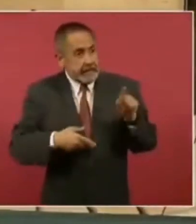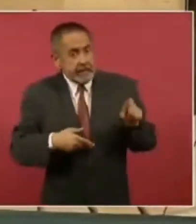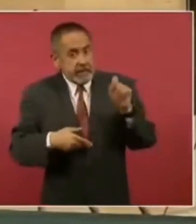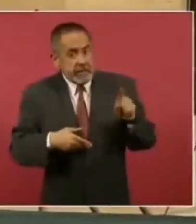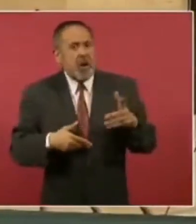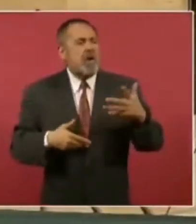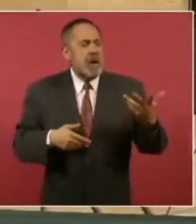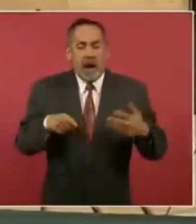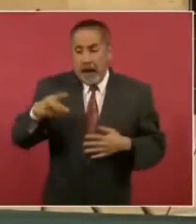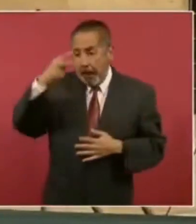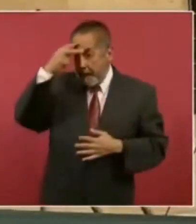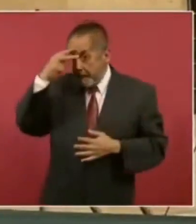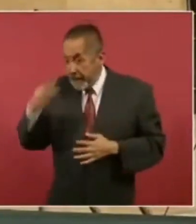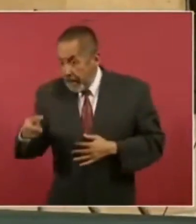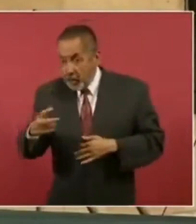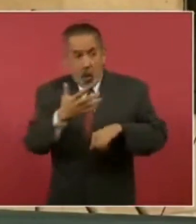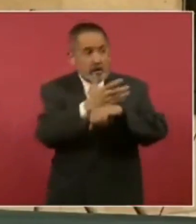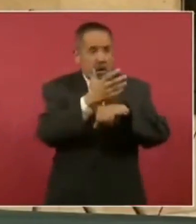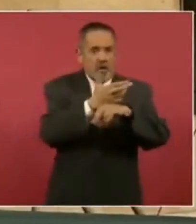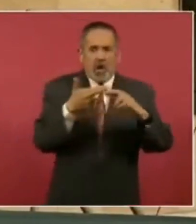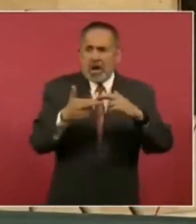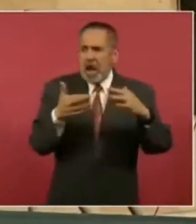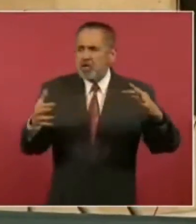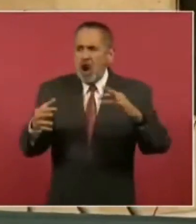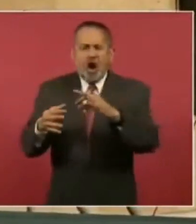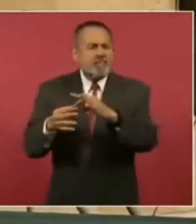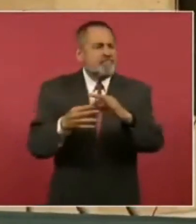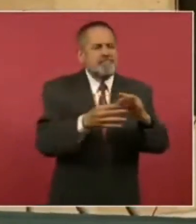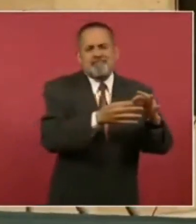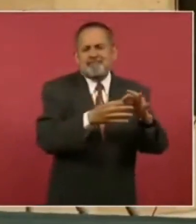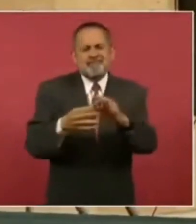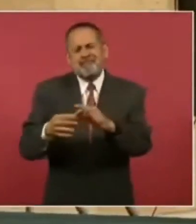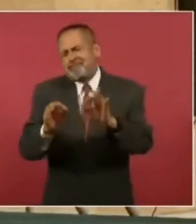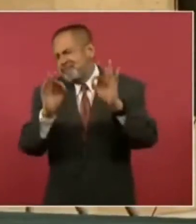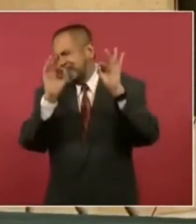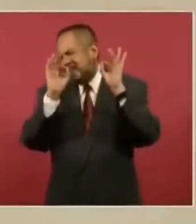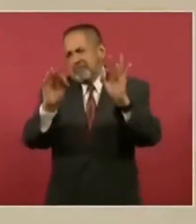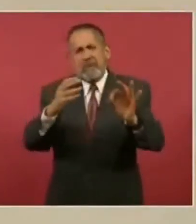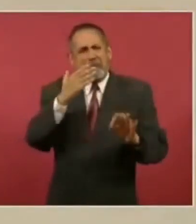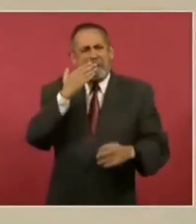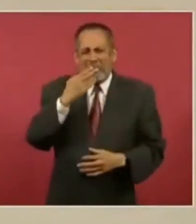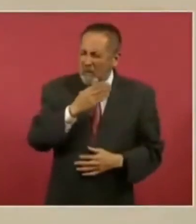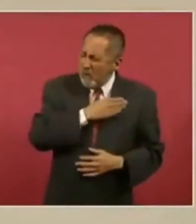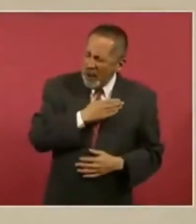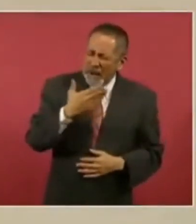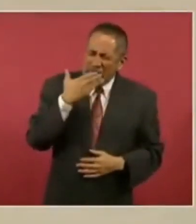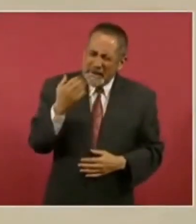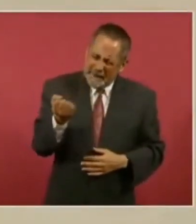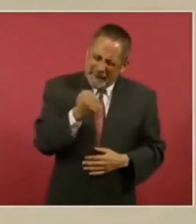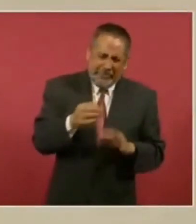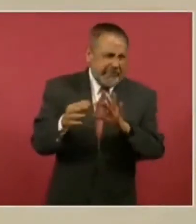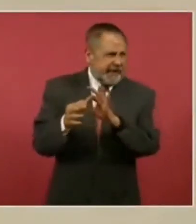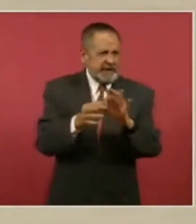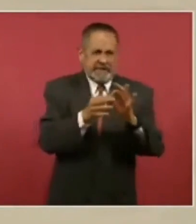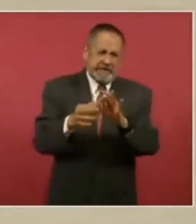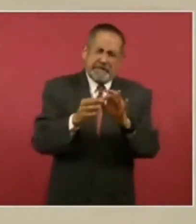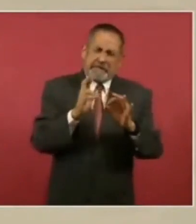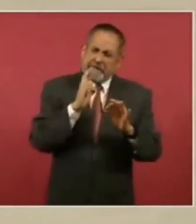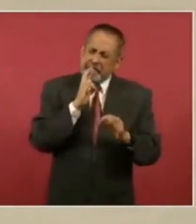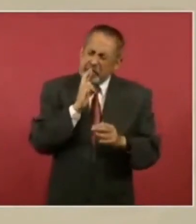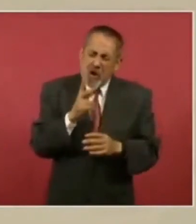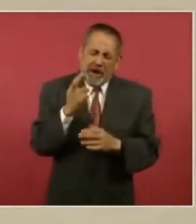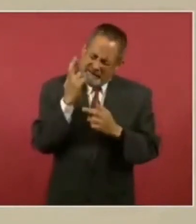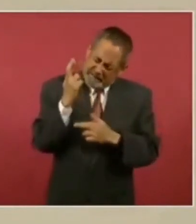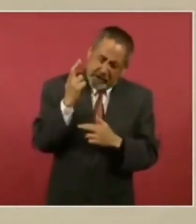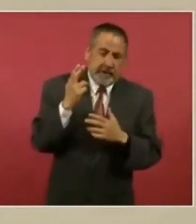relaciones entre México y Estados Unidos fueron excepcionalmente buenas. En los días